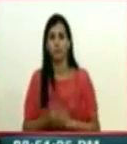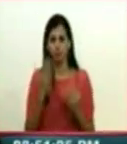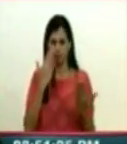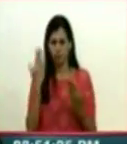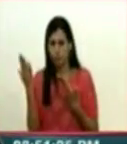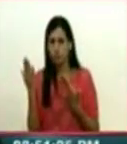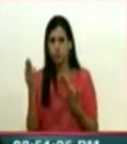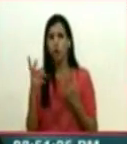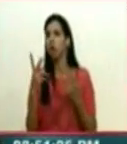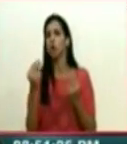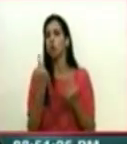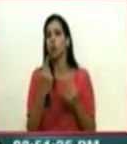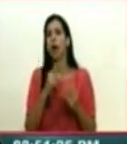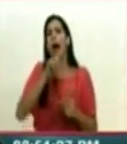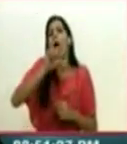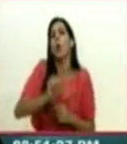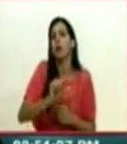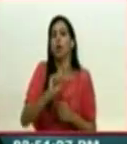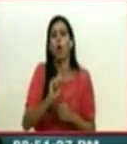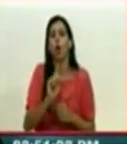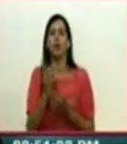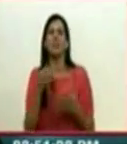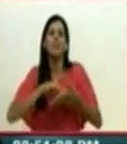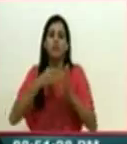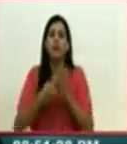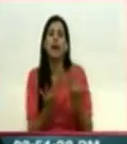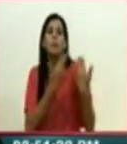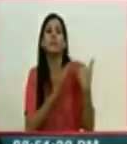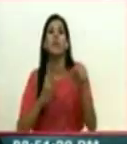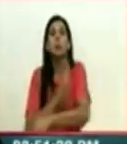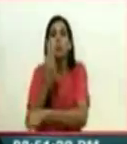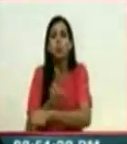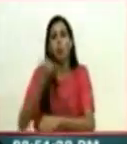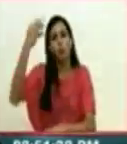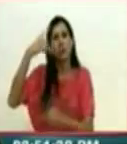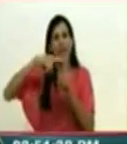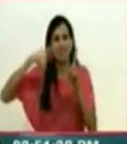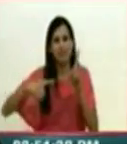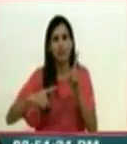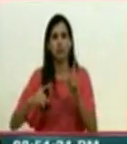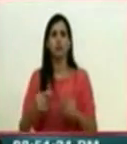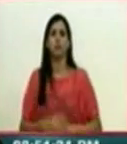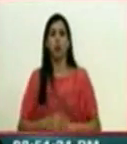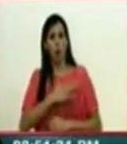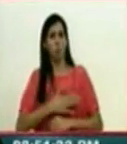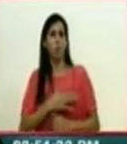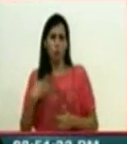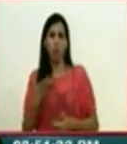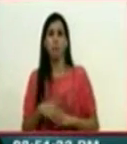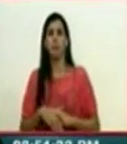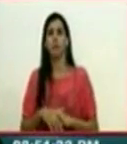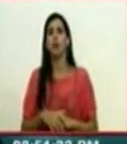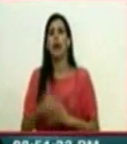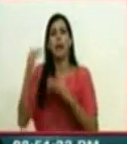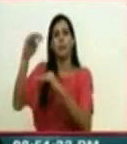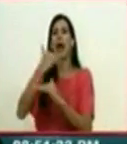observar, no se trata de ahorrar, sino de hacer un uso más responsable sin que esto afecte su comodidad. Ahorrar es limitarse a